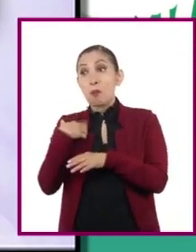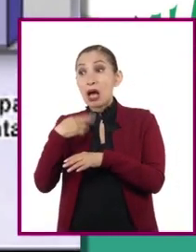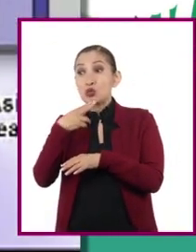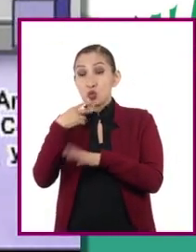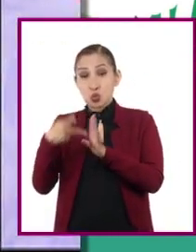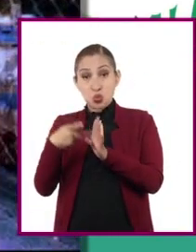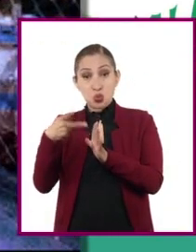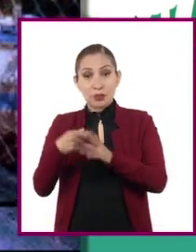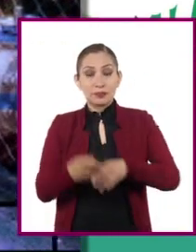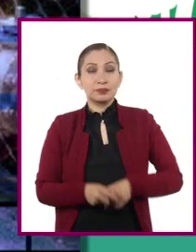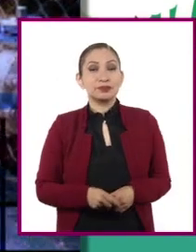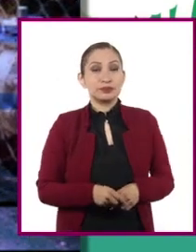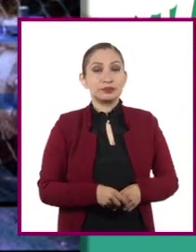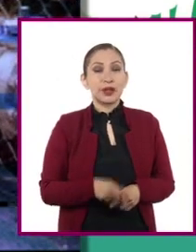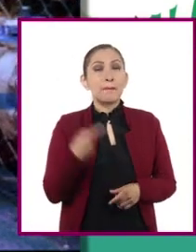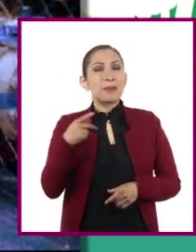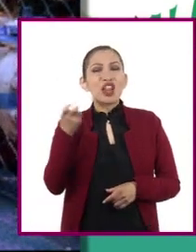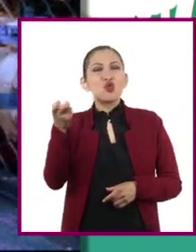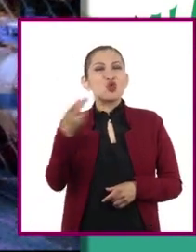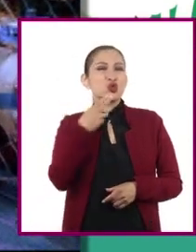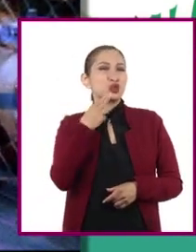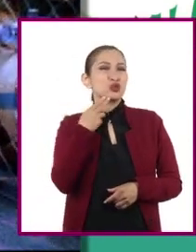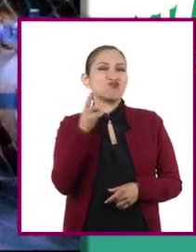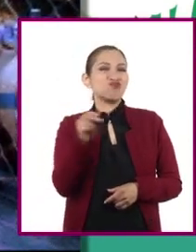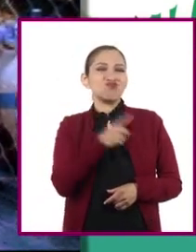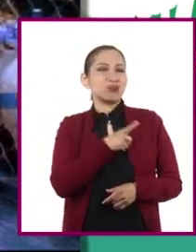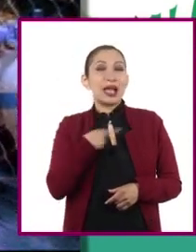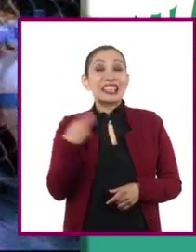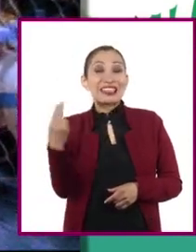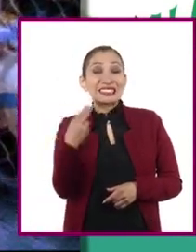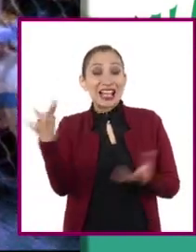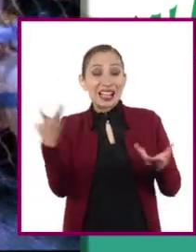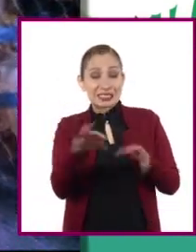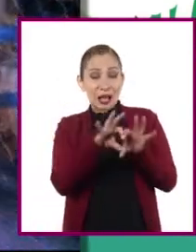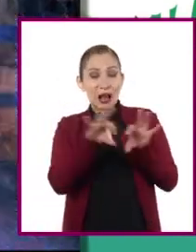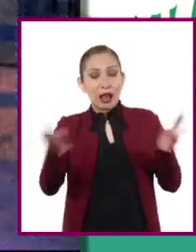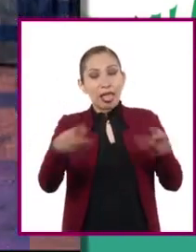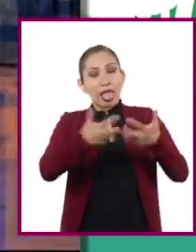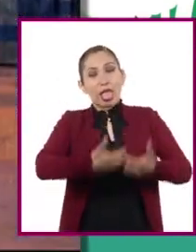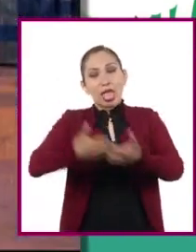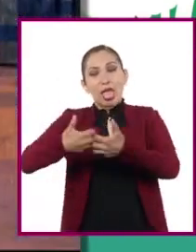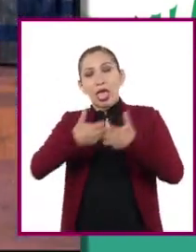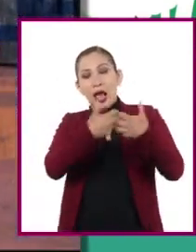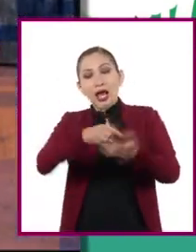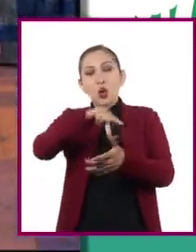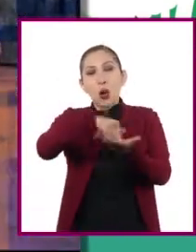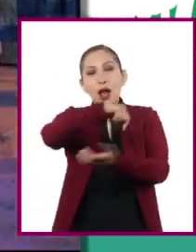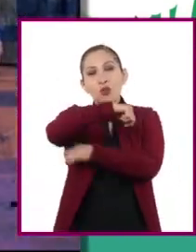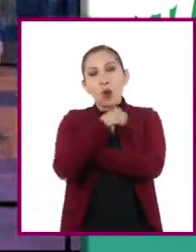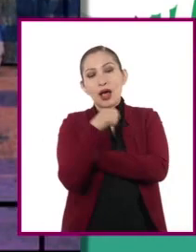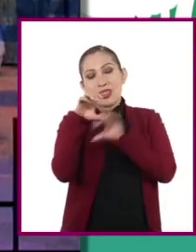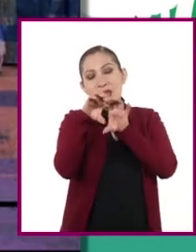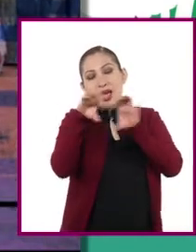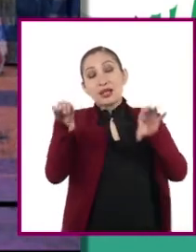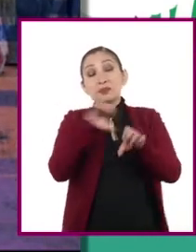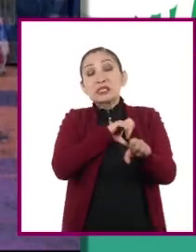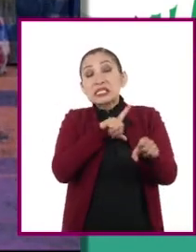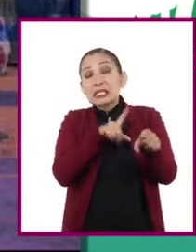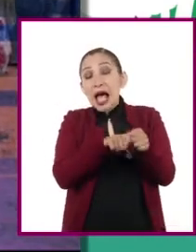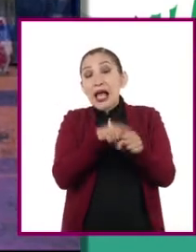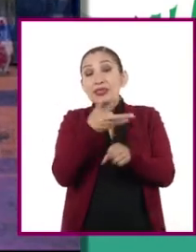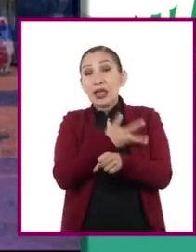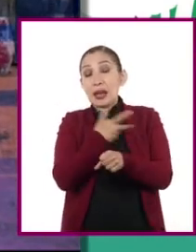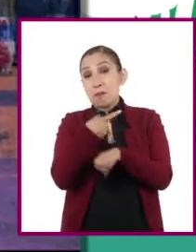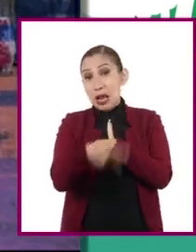incrementado. La desventaja de su uso es la necesidad de construir gasoductos y tanques de almacenamiento especiales, los